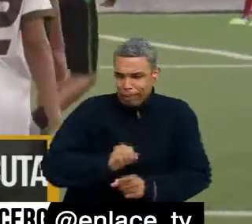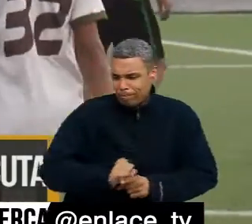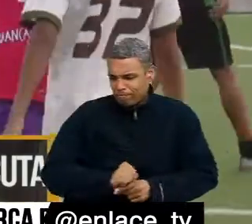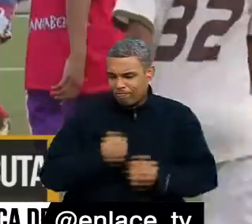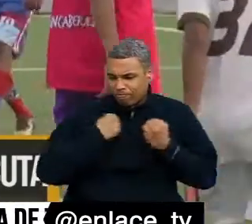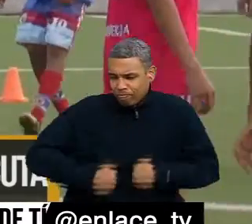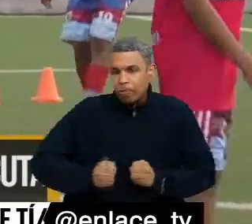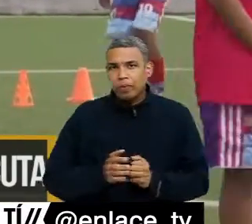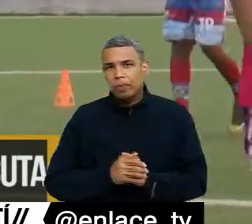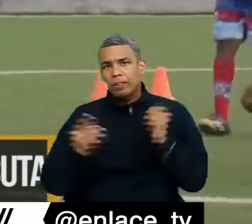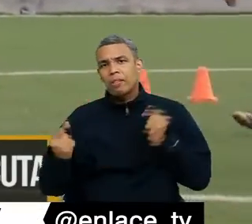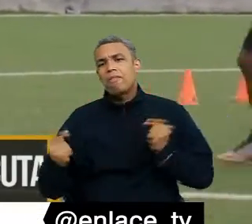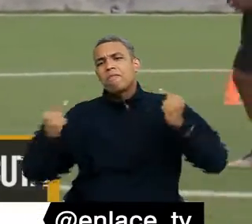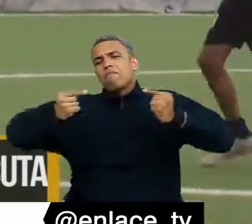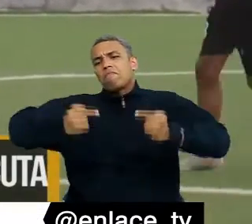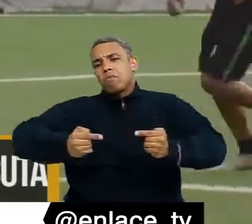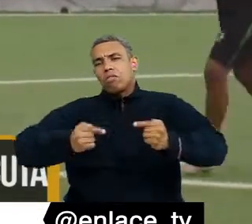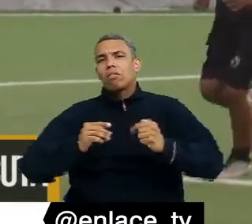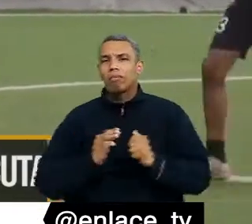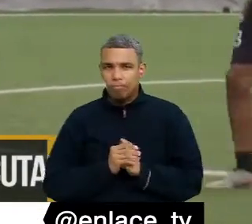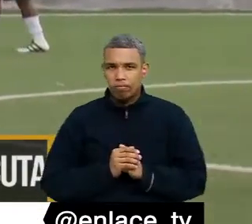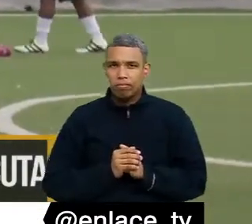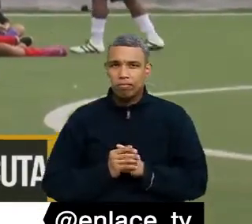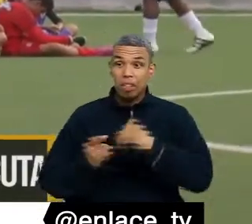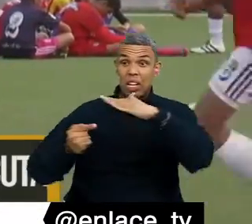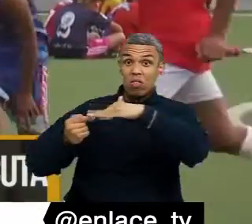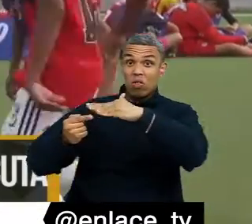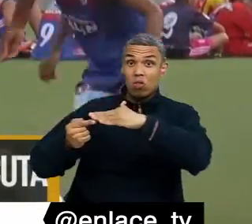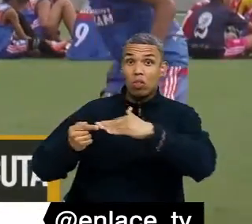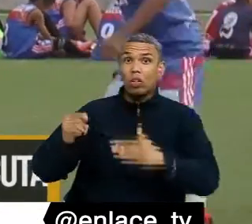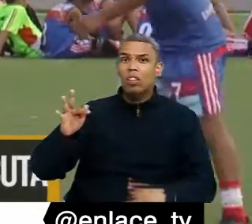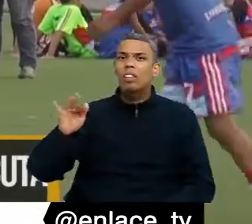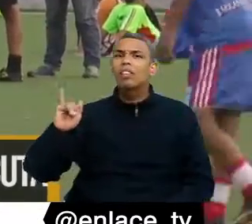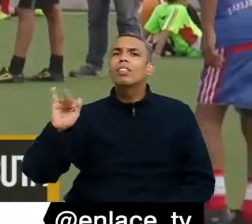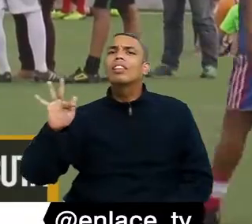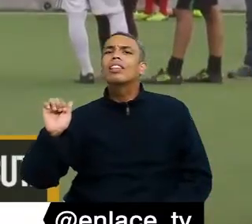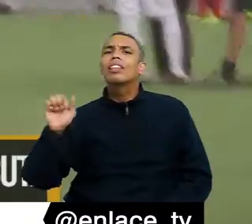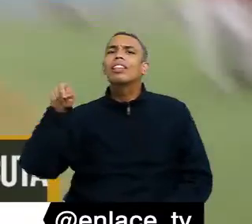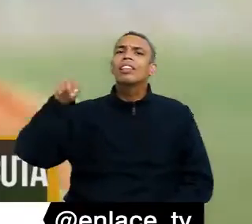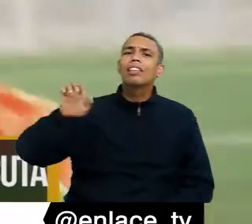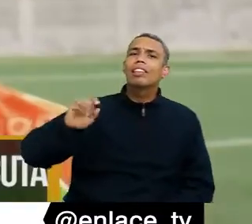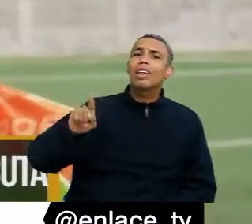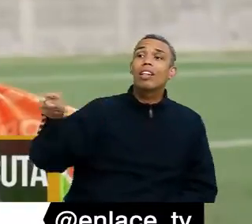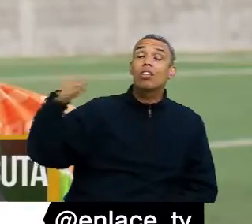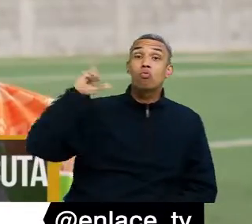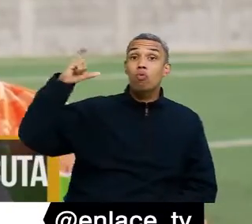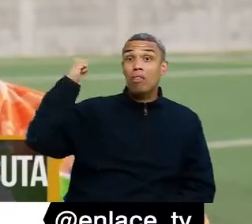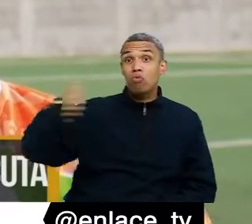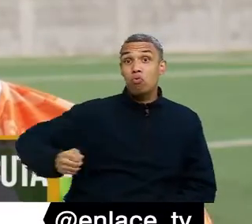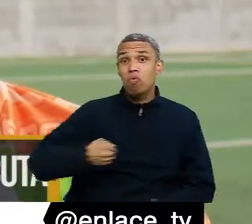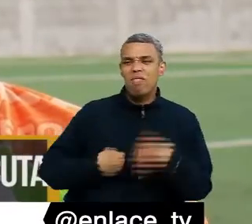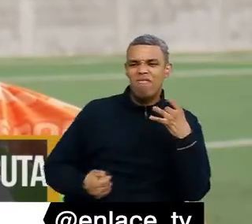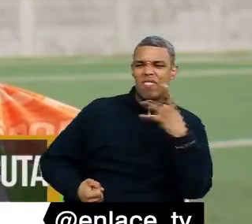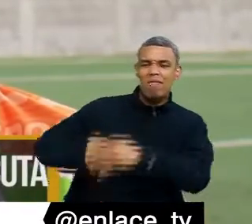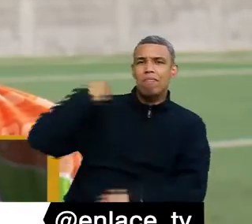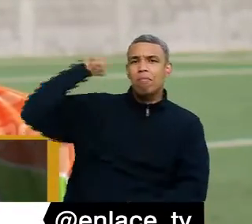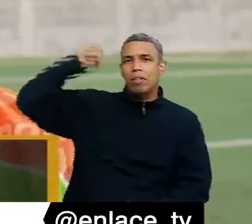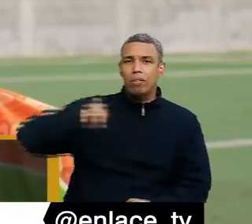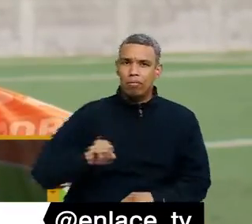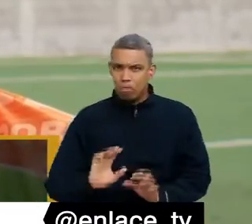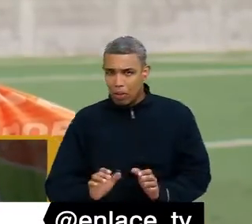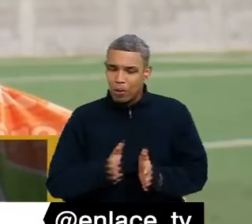la escuadra local fue uno de los mejores equipos de Cúcuta, Titanes. Bueno, fue bien, gracias a Dios, quedamos campeones, logramos